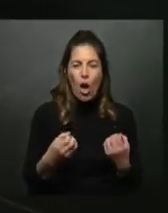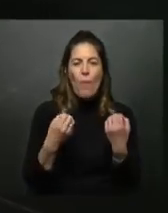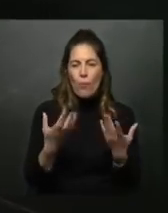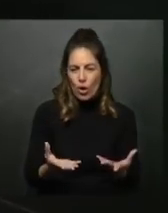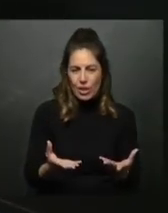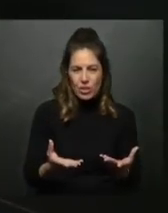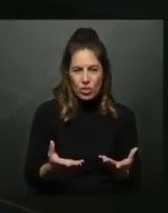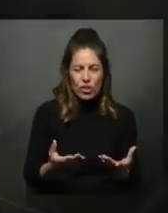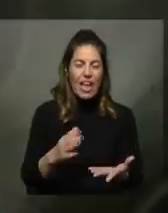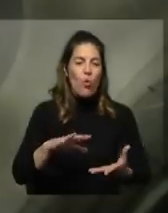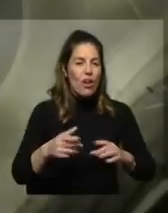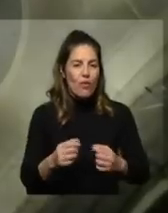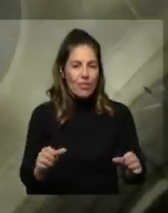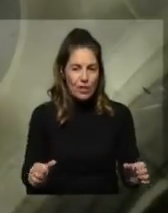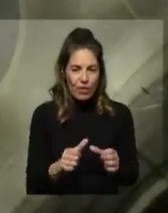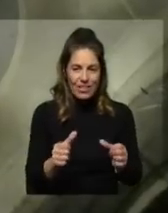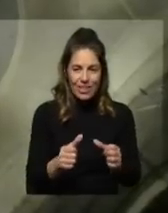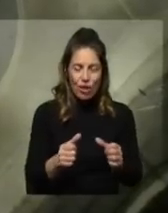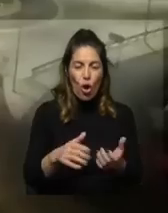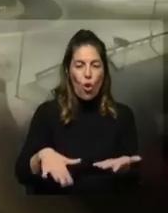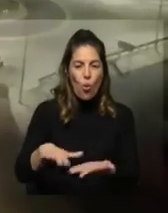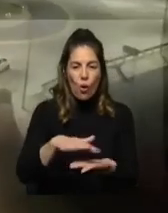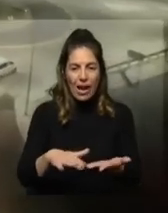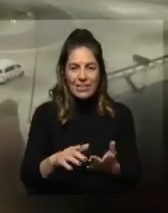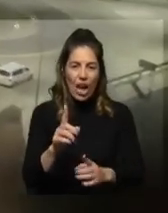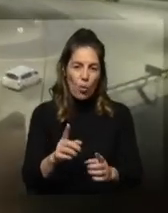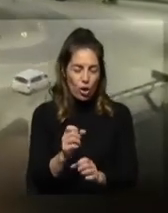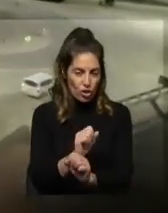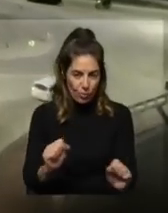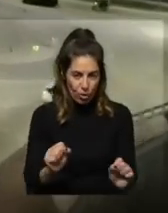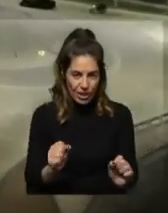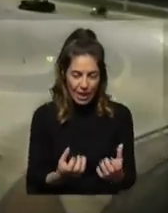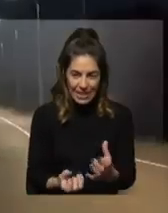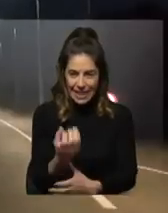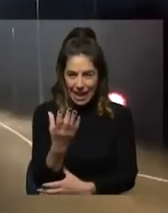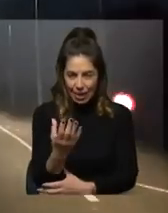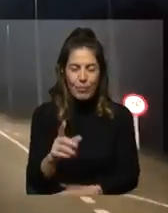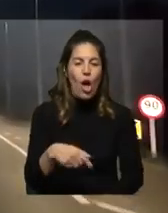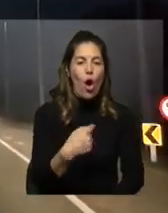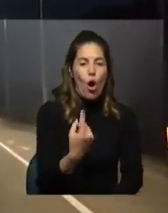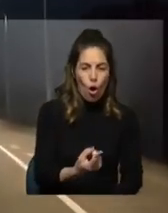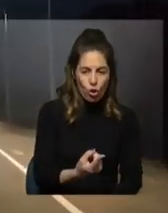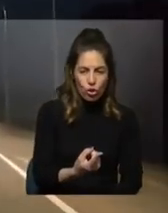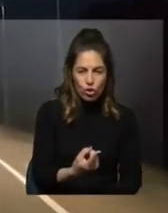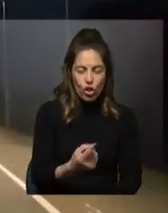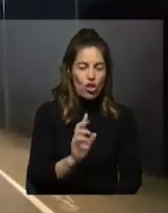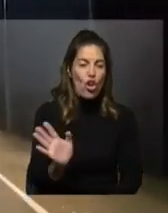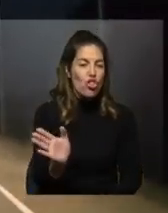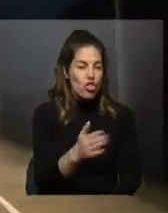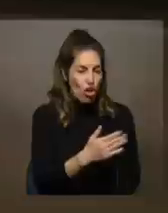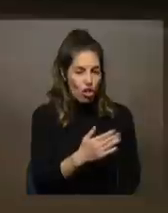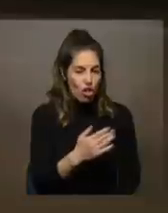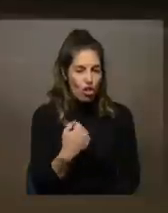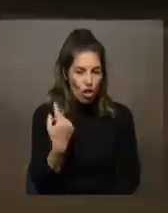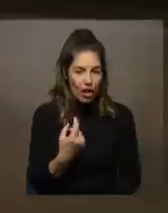se de alguna manera se fueron descartando algunos otros porque decía que no todos los